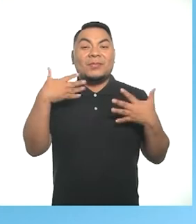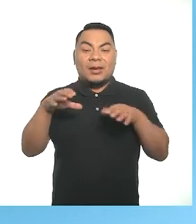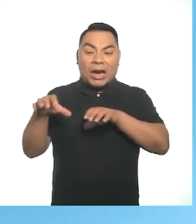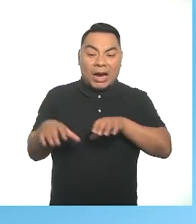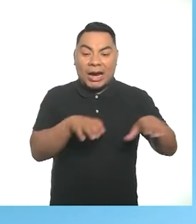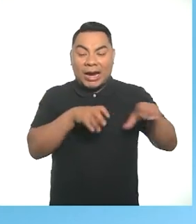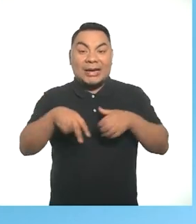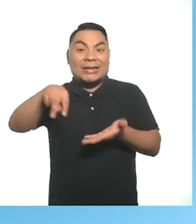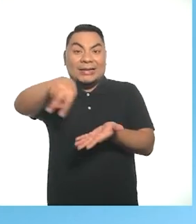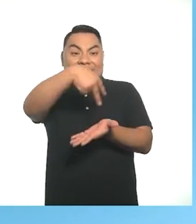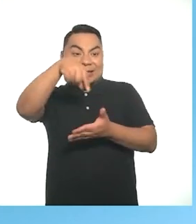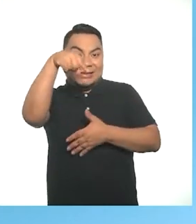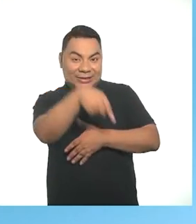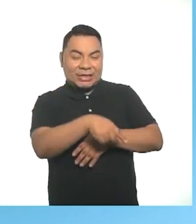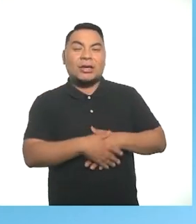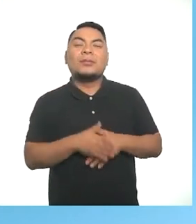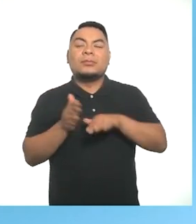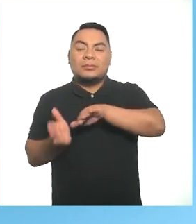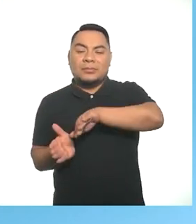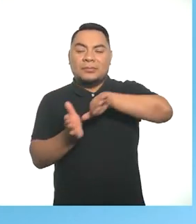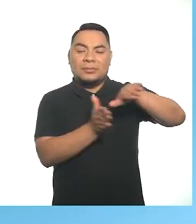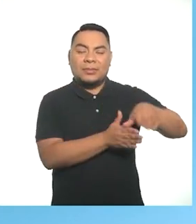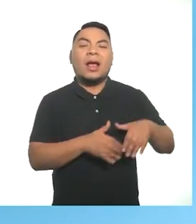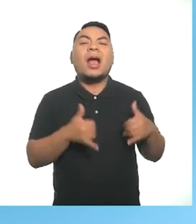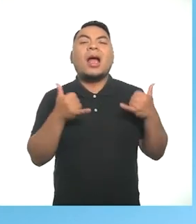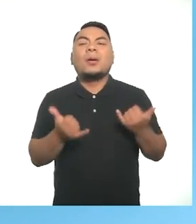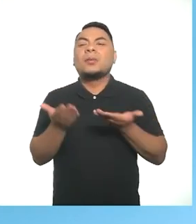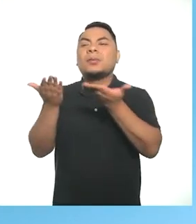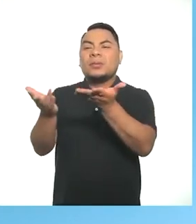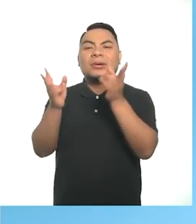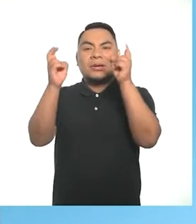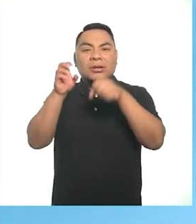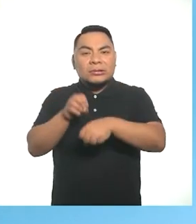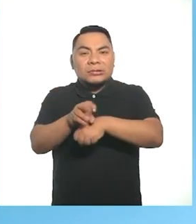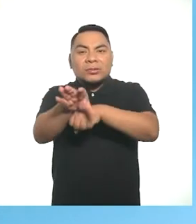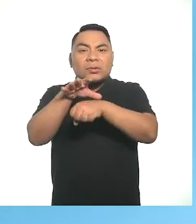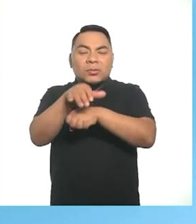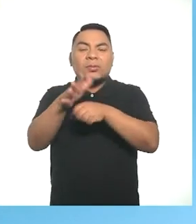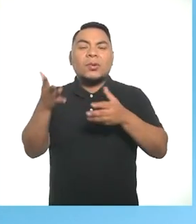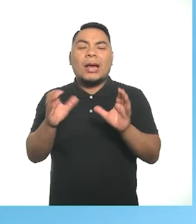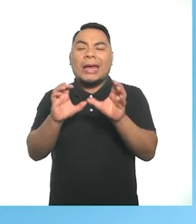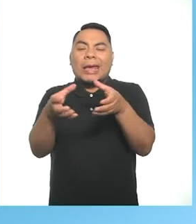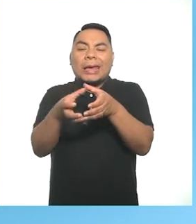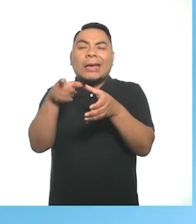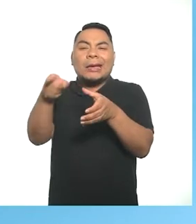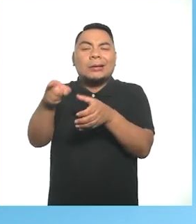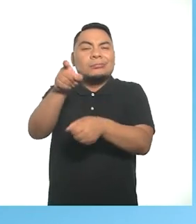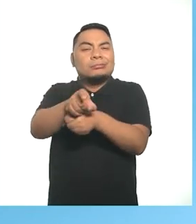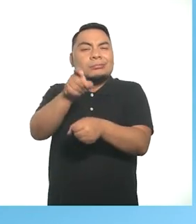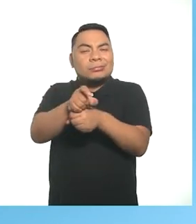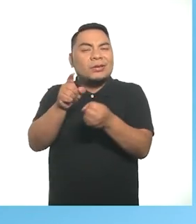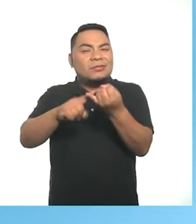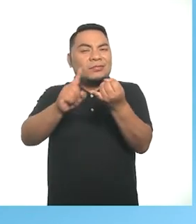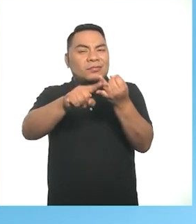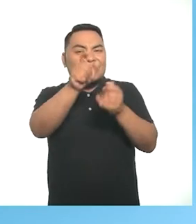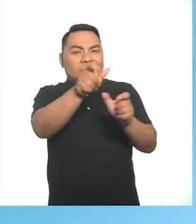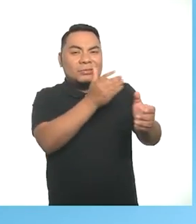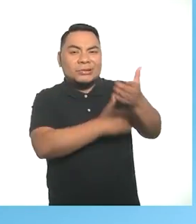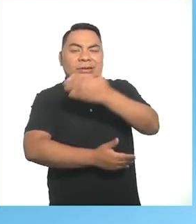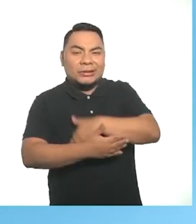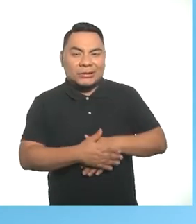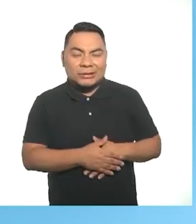haber desarrollado la actividad, pasemos a nuestra sección Sugerencias del Equipo